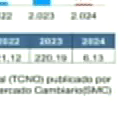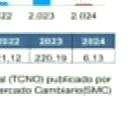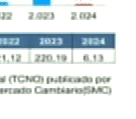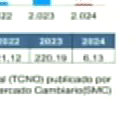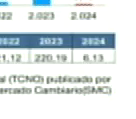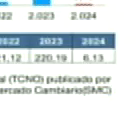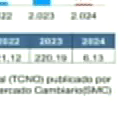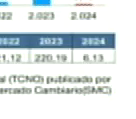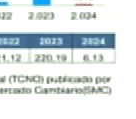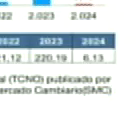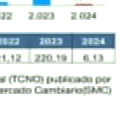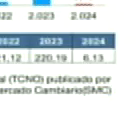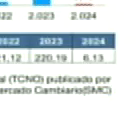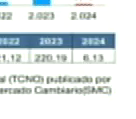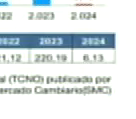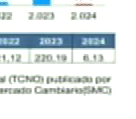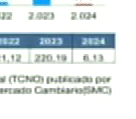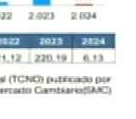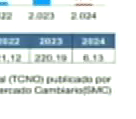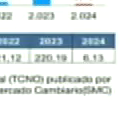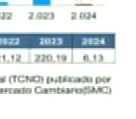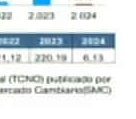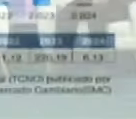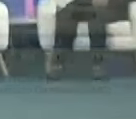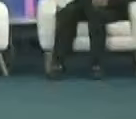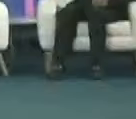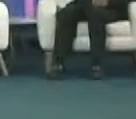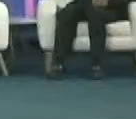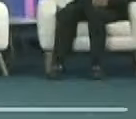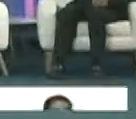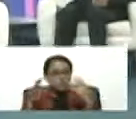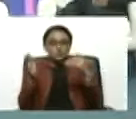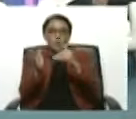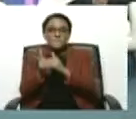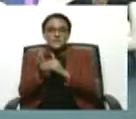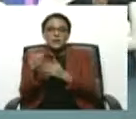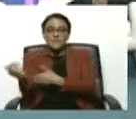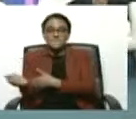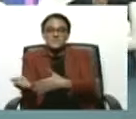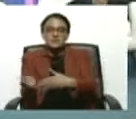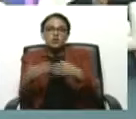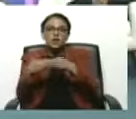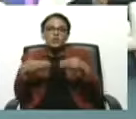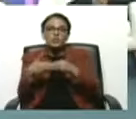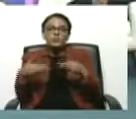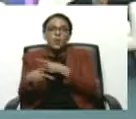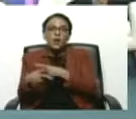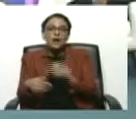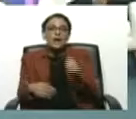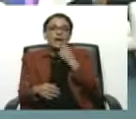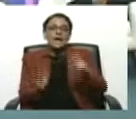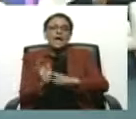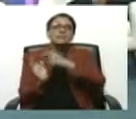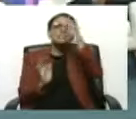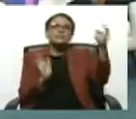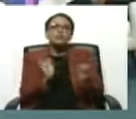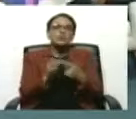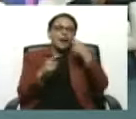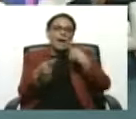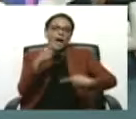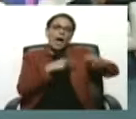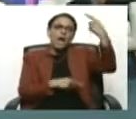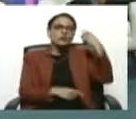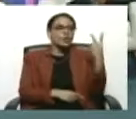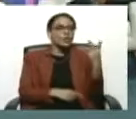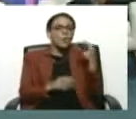de 8.000 millones de dólares. Eso es casi el equivalente a lo que se transó en todo el año 2022. Pero cuando el mercado